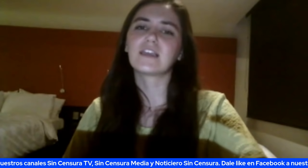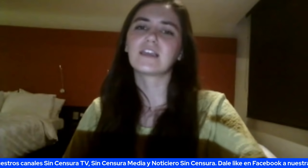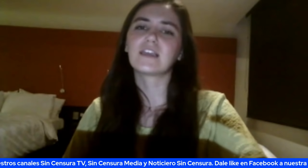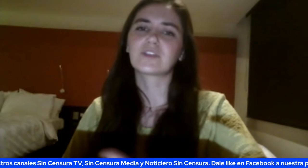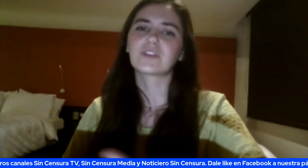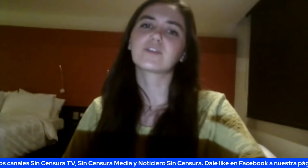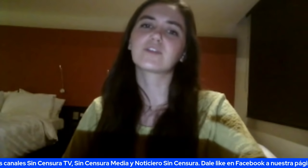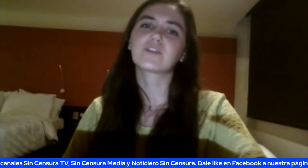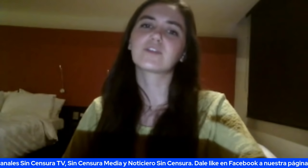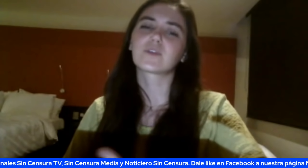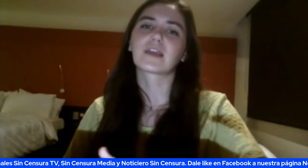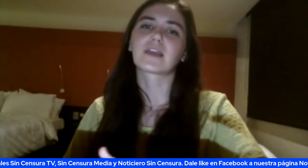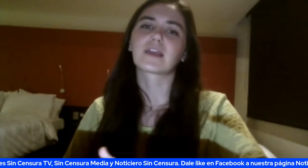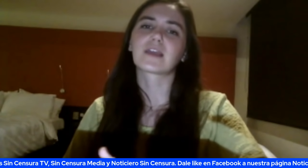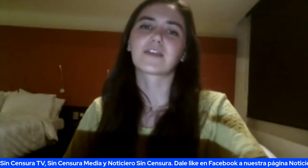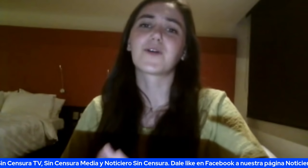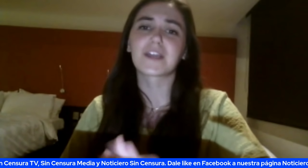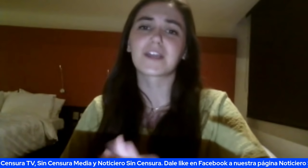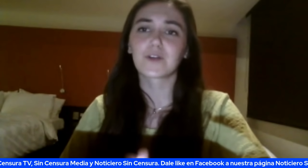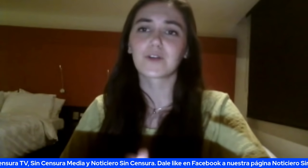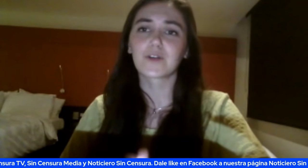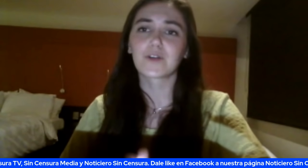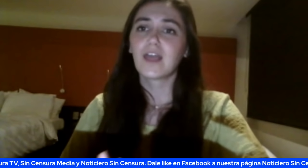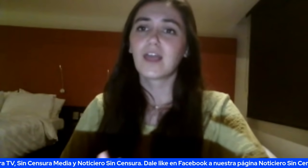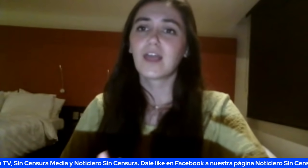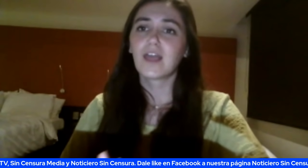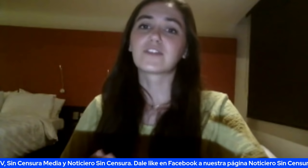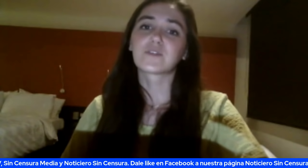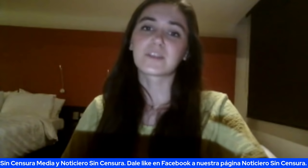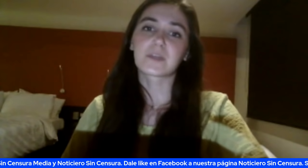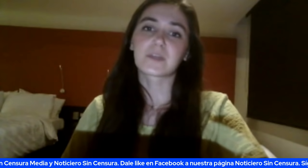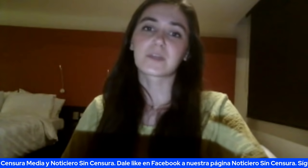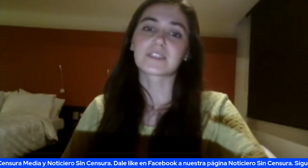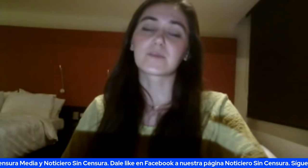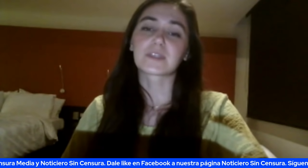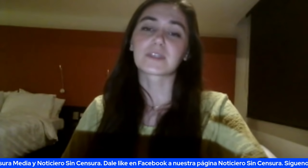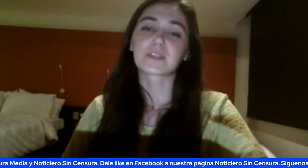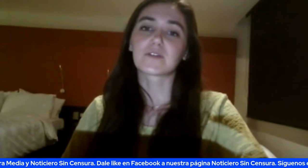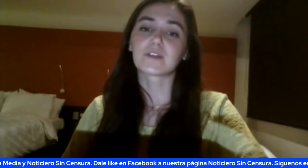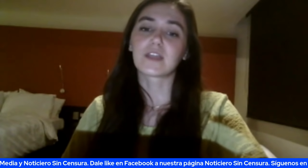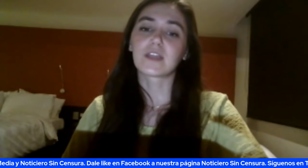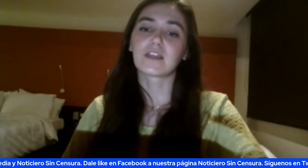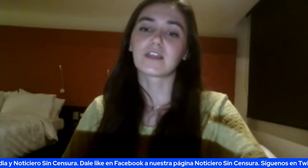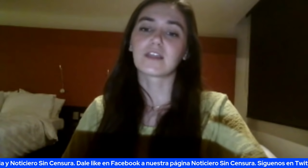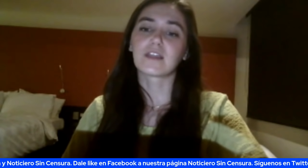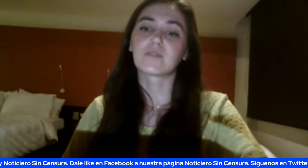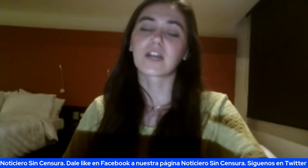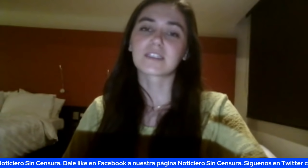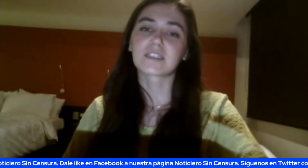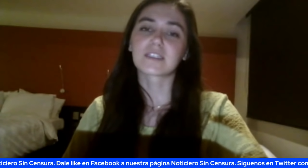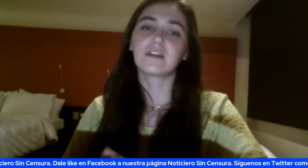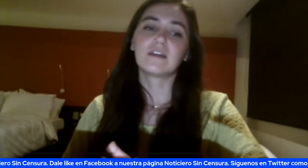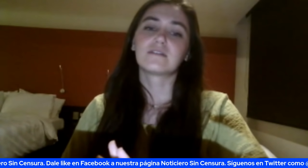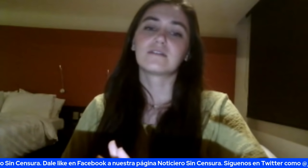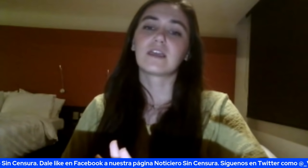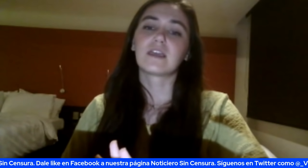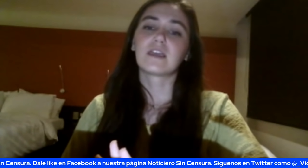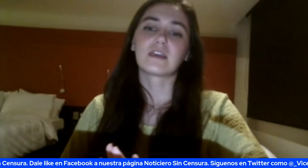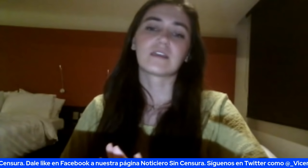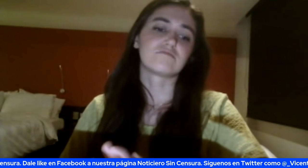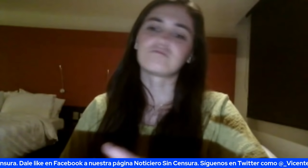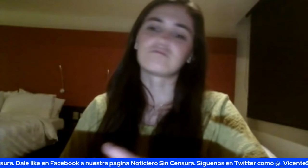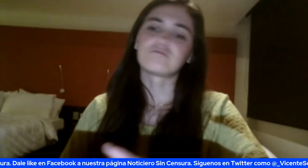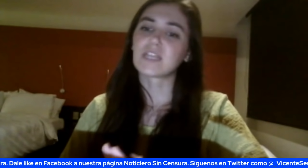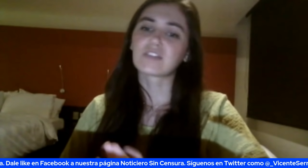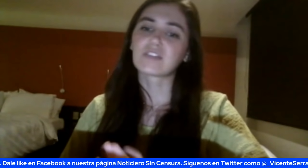y eso se nota porque han estado en contra de todas las formas de participación, de democracia,